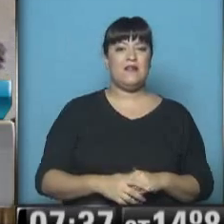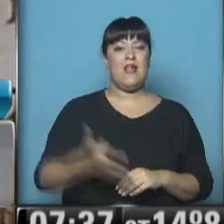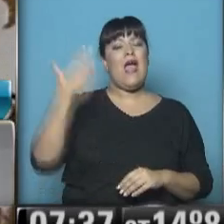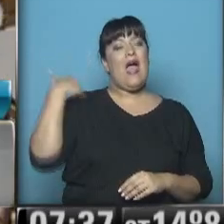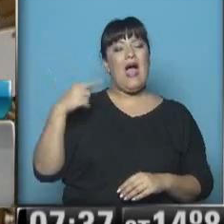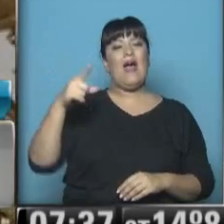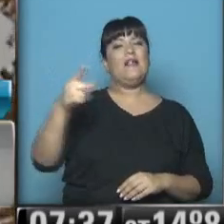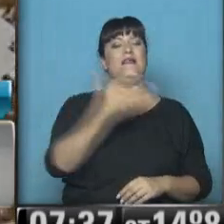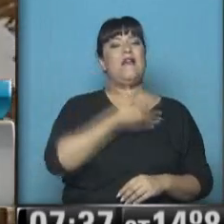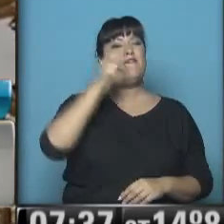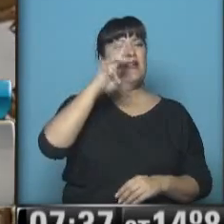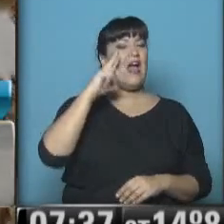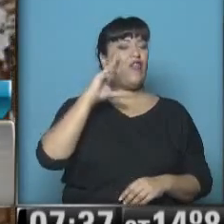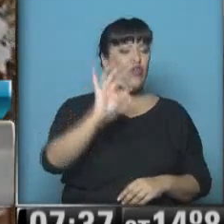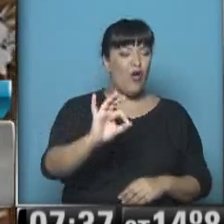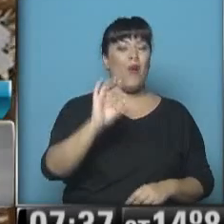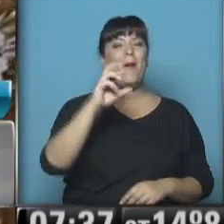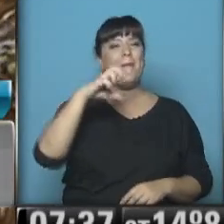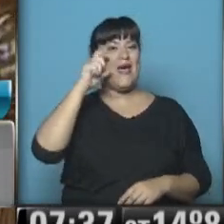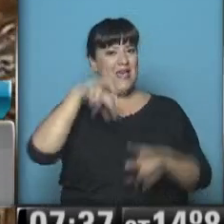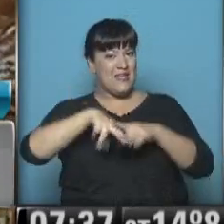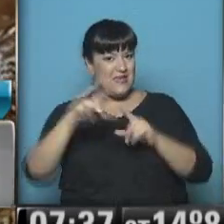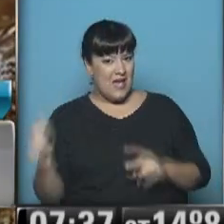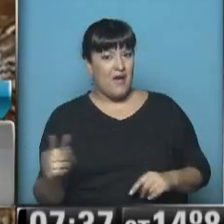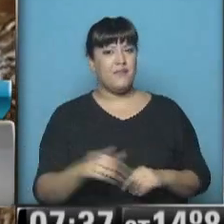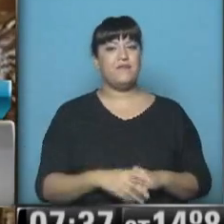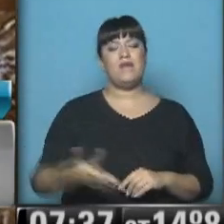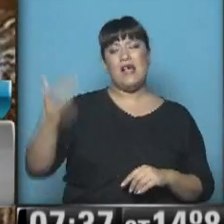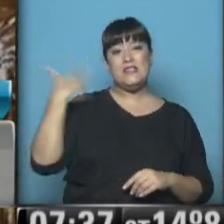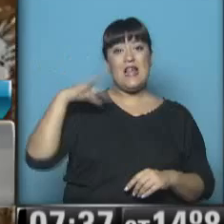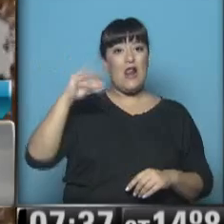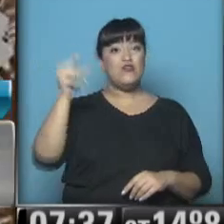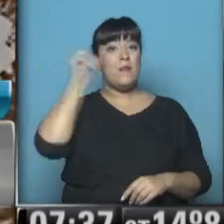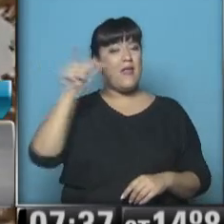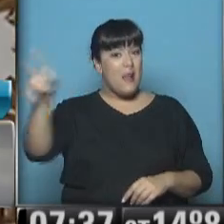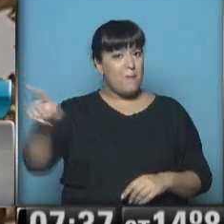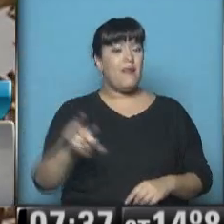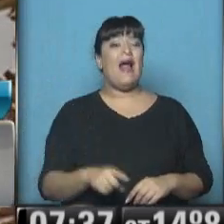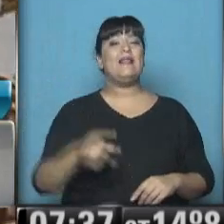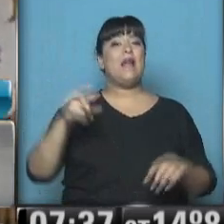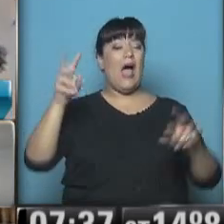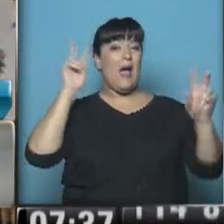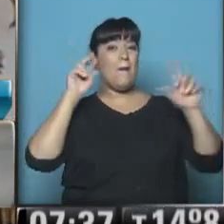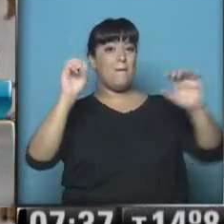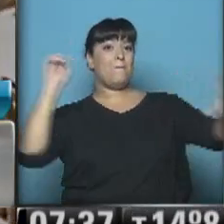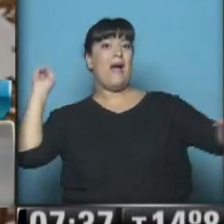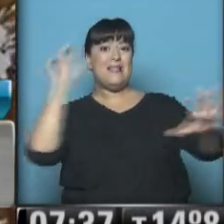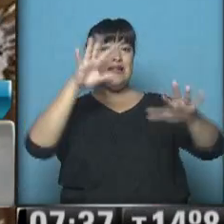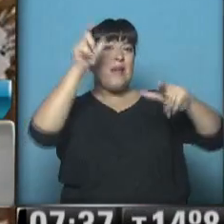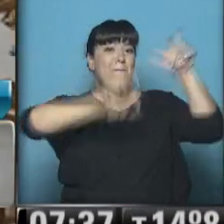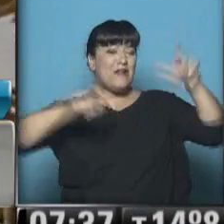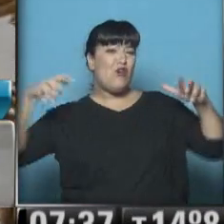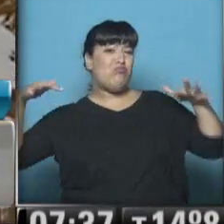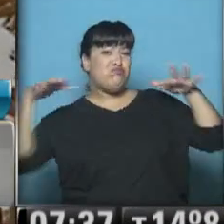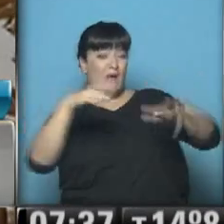fernando martín peña mucho para ver en situaciones especiales a noche de mar del plata se vio al aire libre de relatos salvajes colmada la